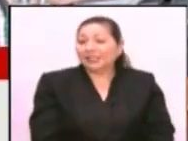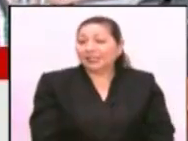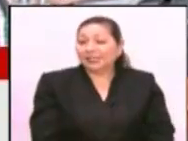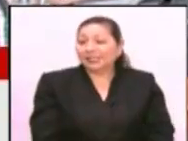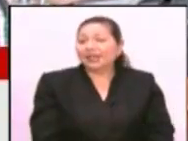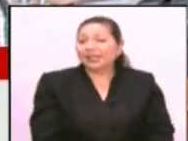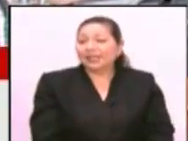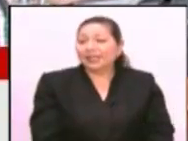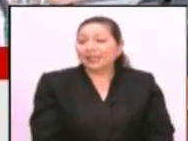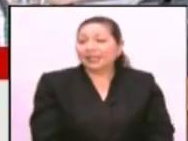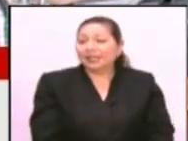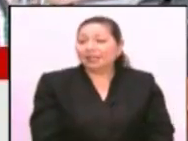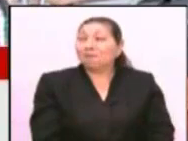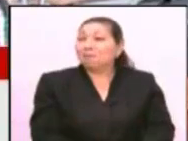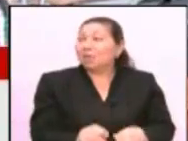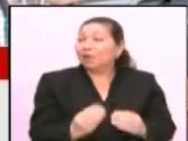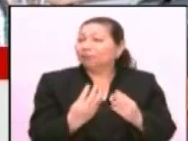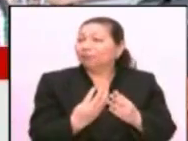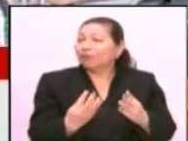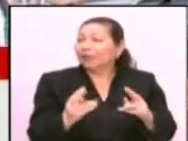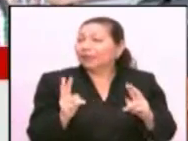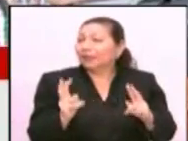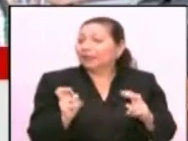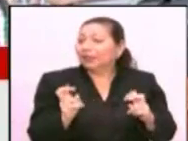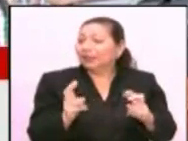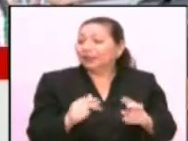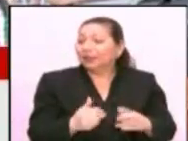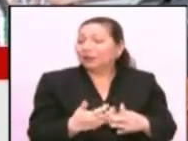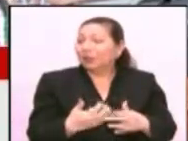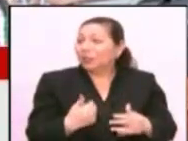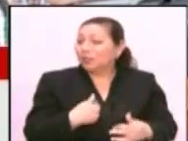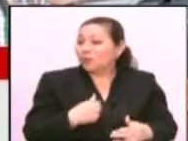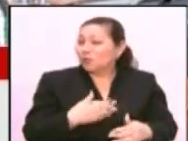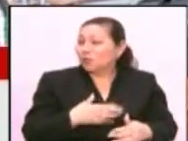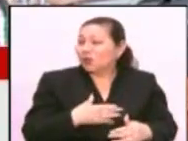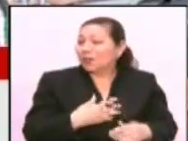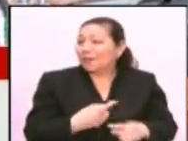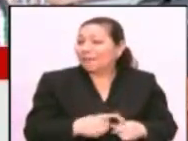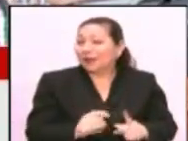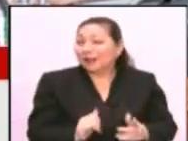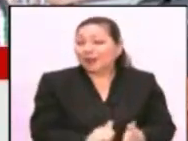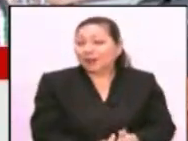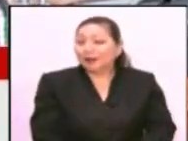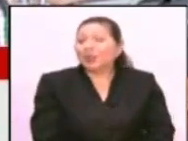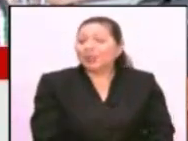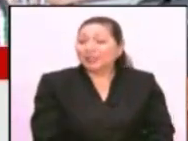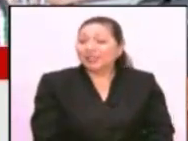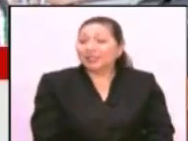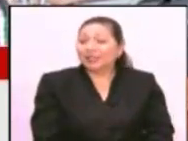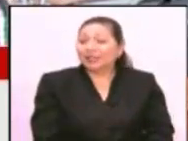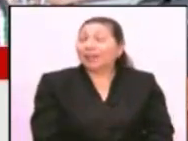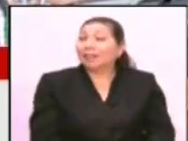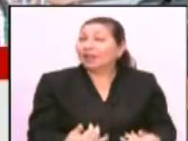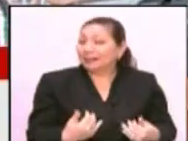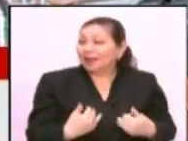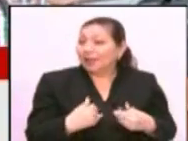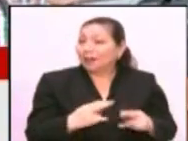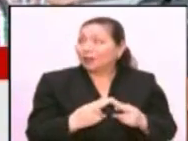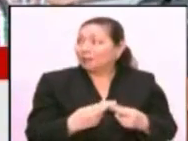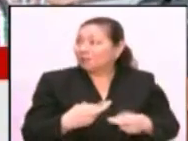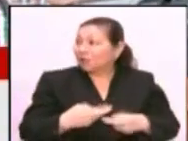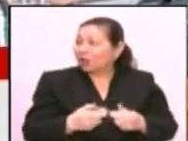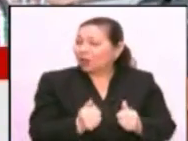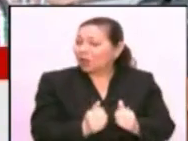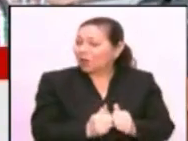sería poner barreras en el tema empresarial. Pero quizás también he tenido una reunión muy